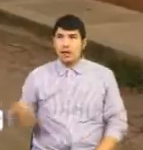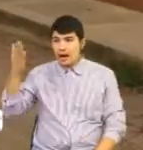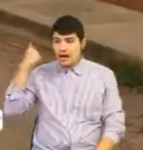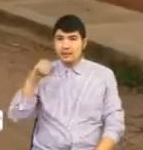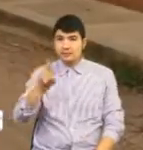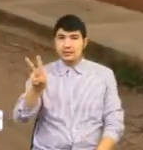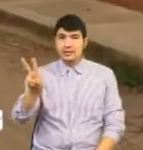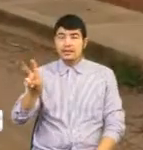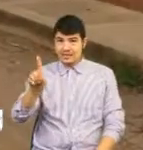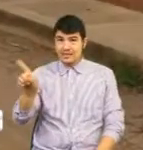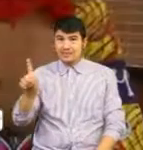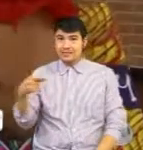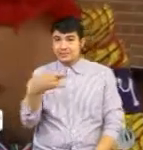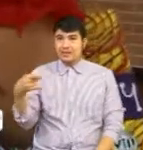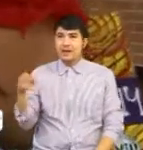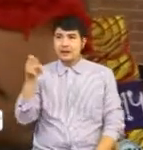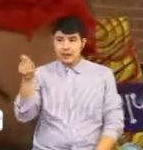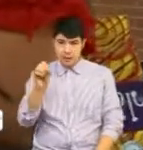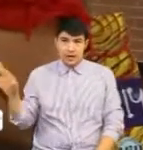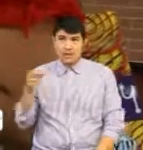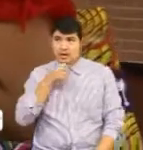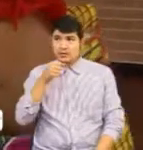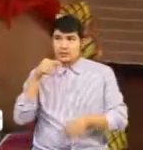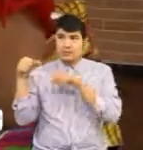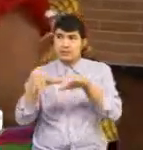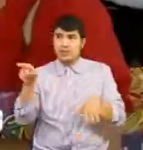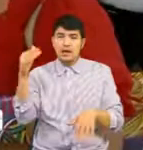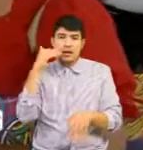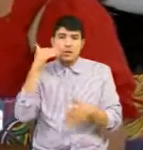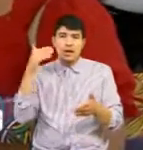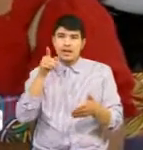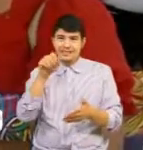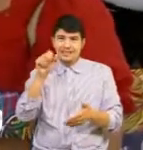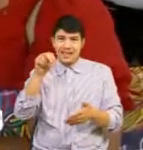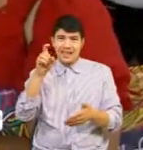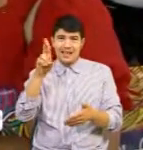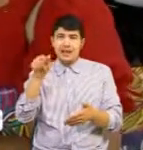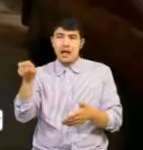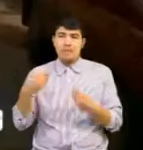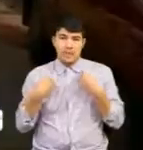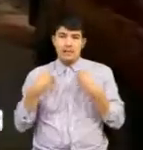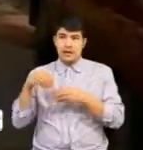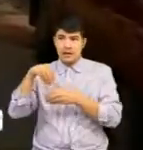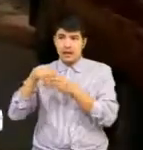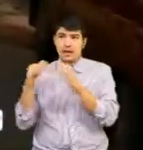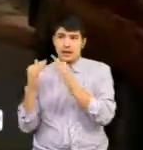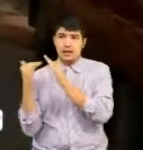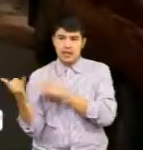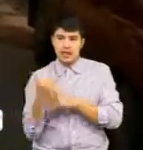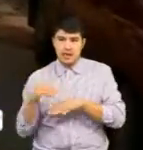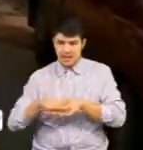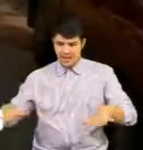16 de marzo oriente noticias hizo pública la denuncia de la señora sandra villarreal residente del sector villalcázar de la cumbre en